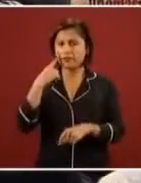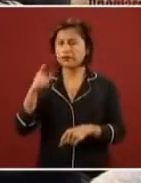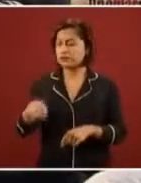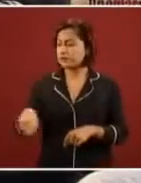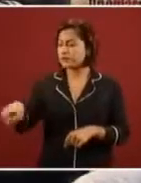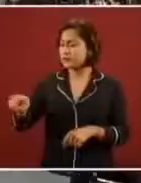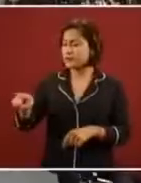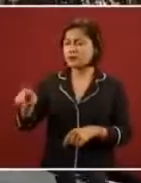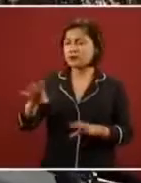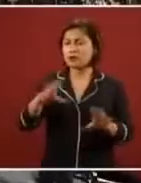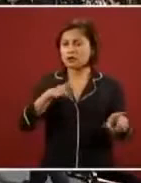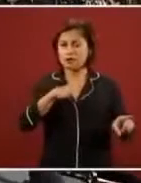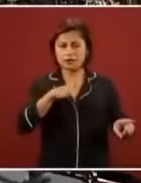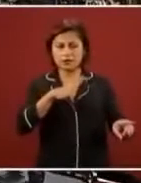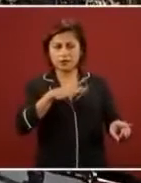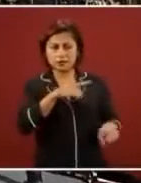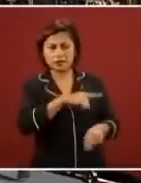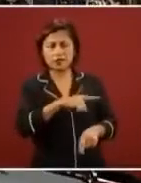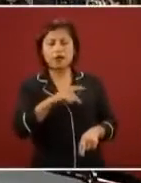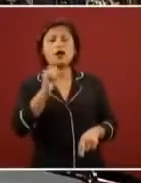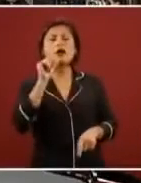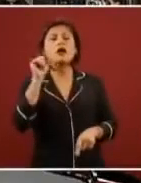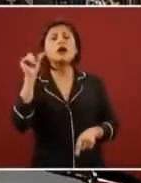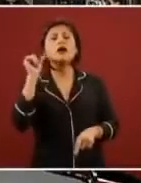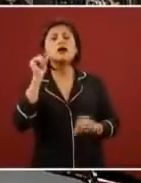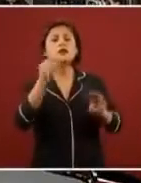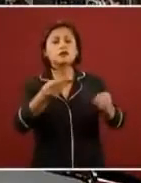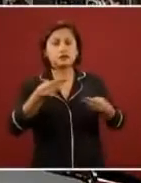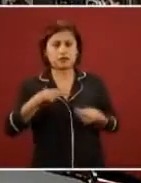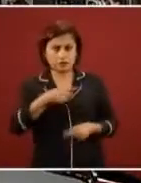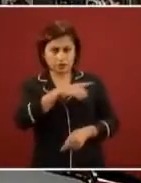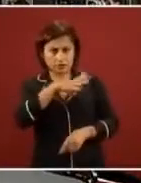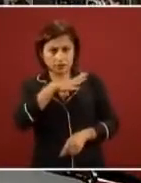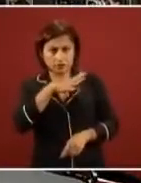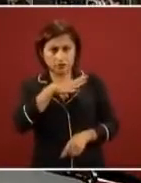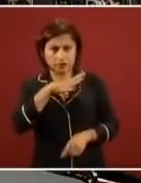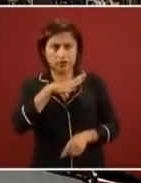de ayer? El dato de ayer de